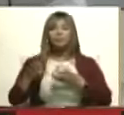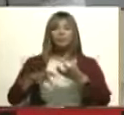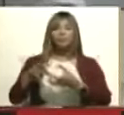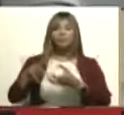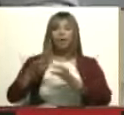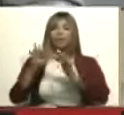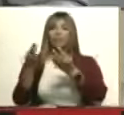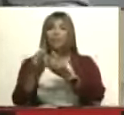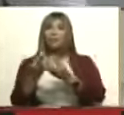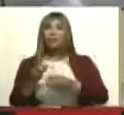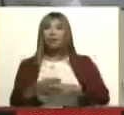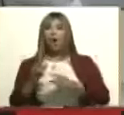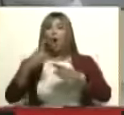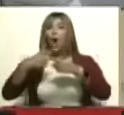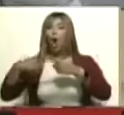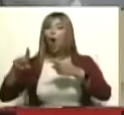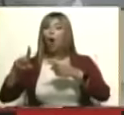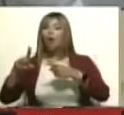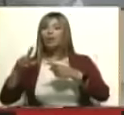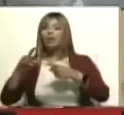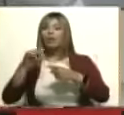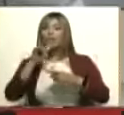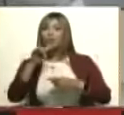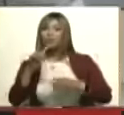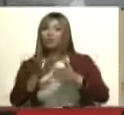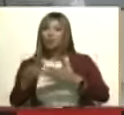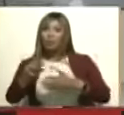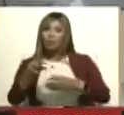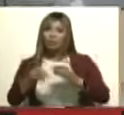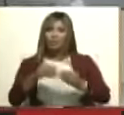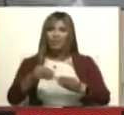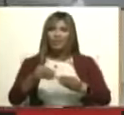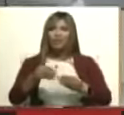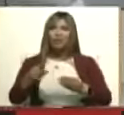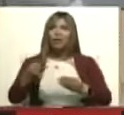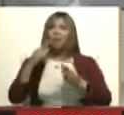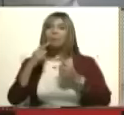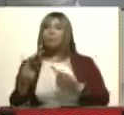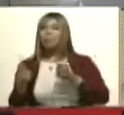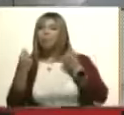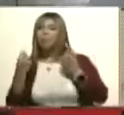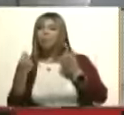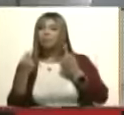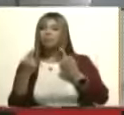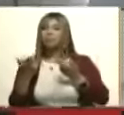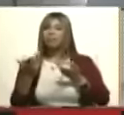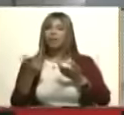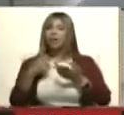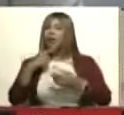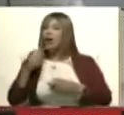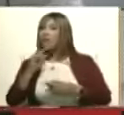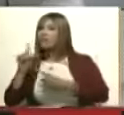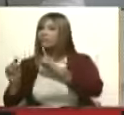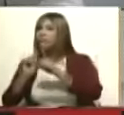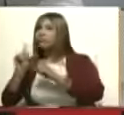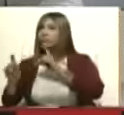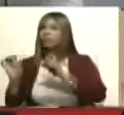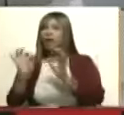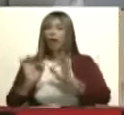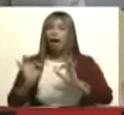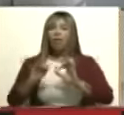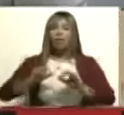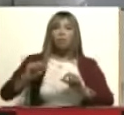Los familiares tenían otra versión de los hechos y no fueron oídos. Es más, no fueron entrevistados en el momento, ni por los